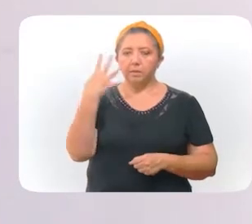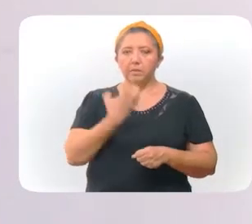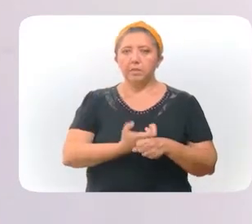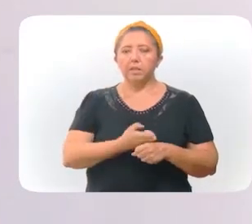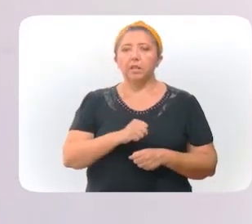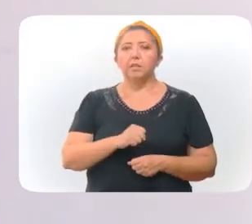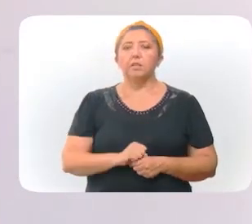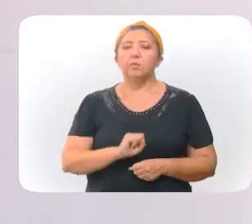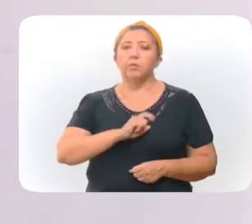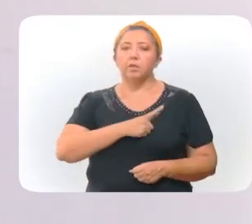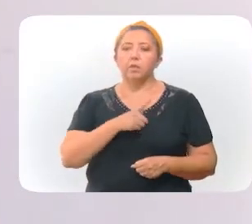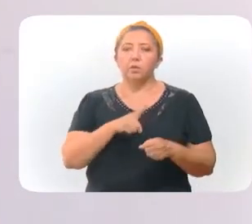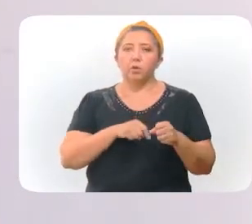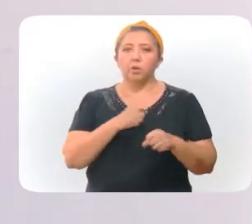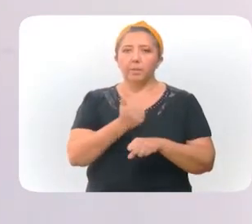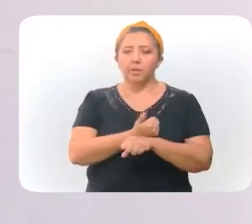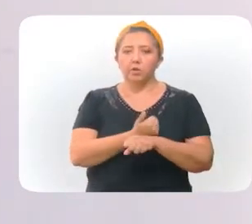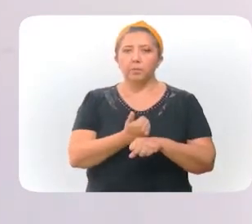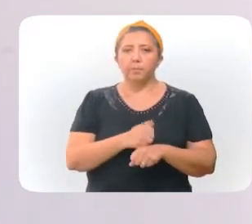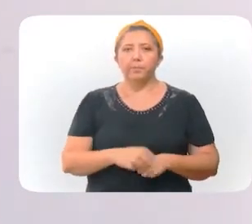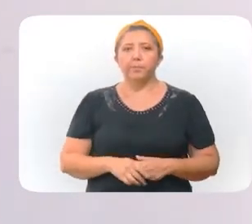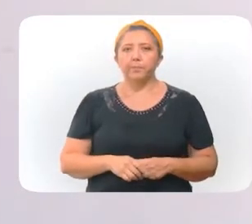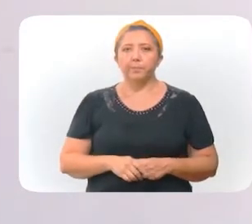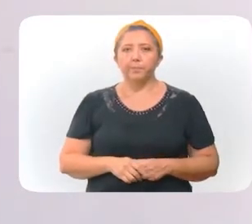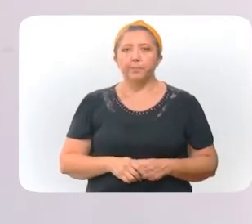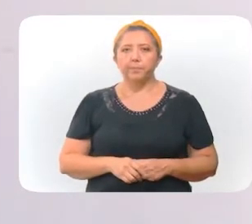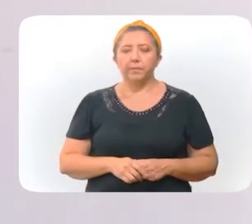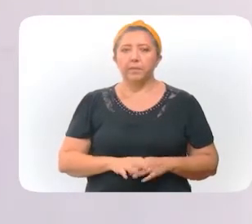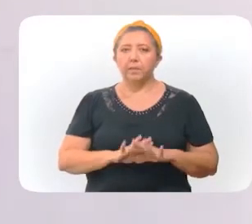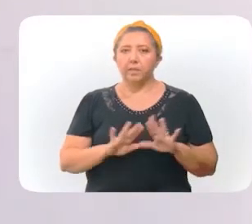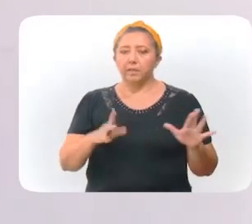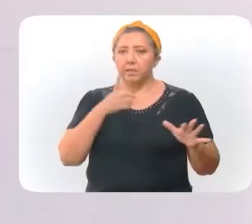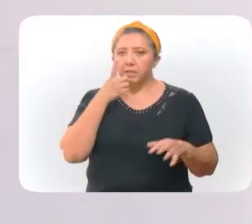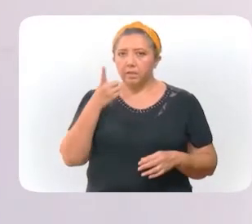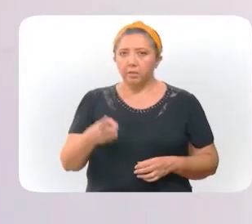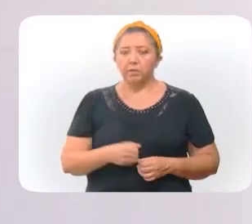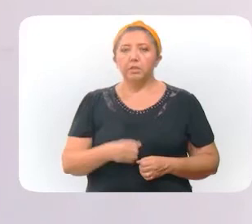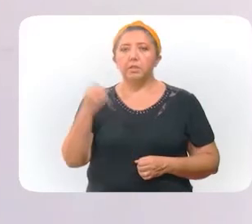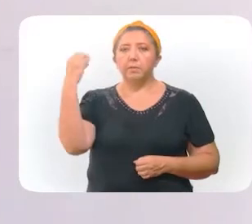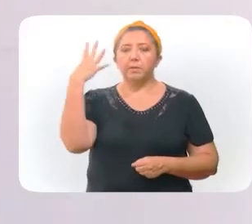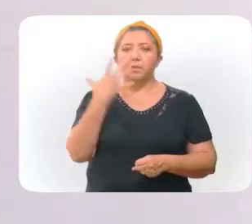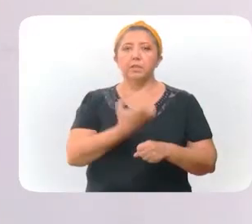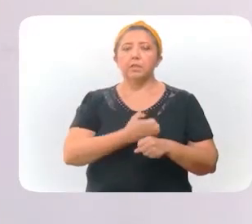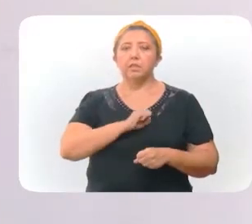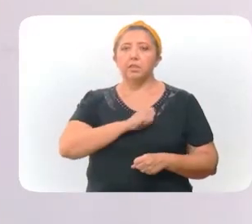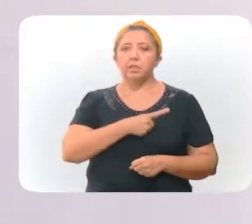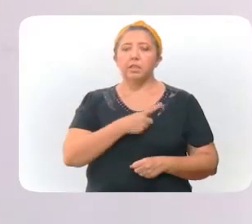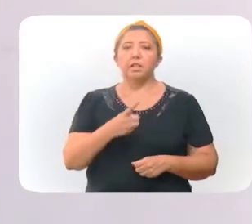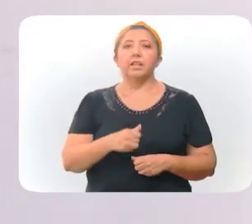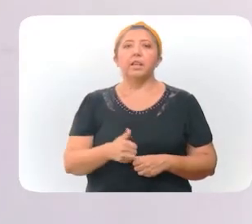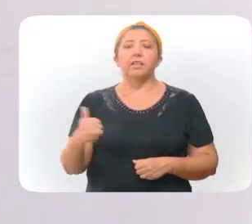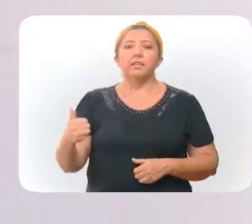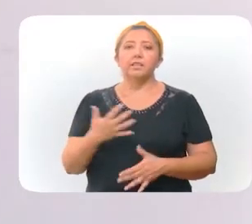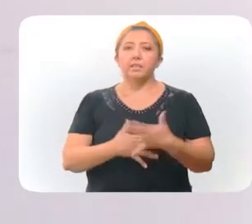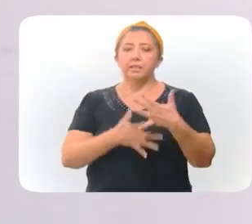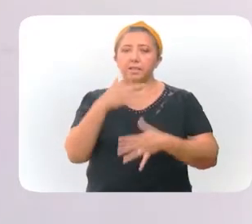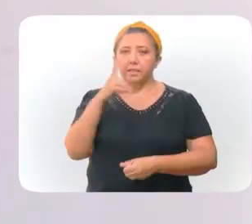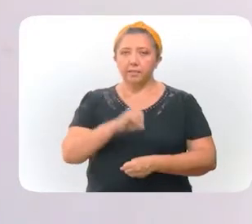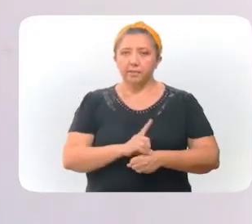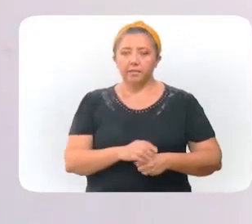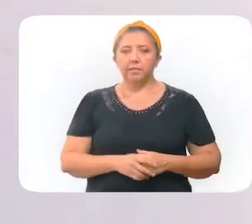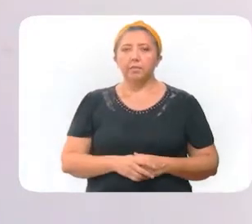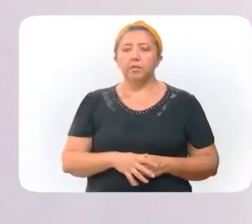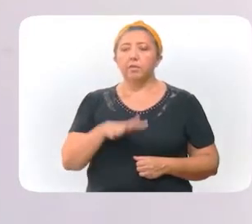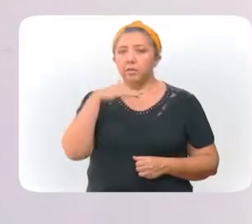del Semáforo Estatal de Salud marcan color amarillo. Como se ha informado, el Semáforo Estatal de Salud se va a dar a conocer cada 15